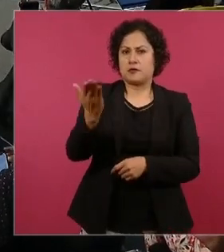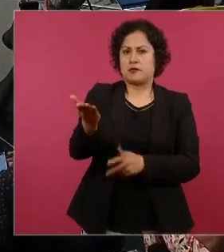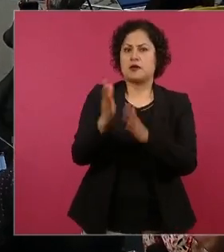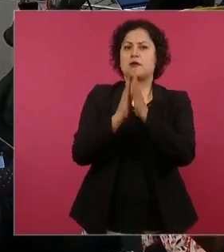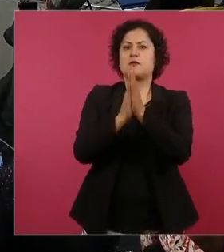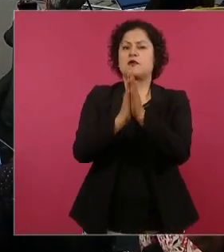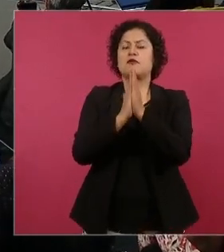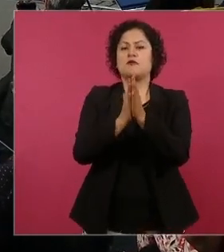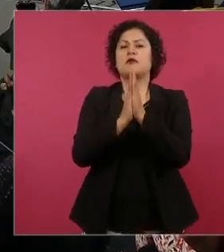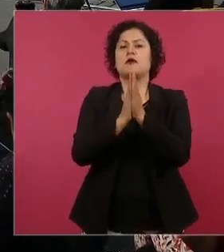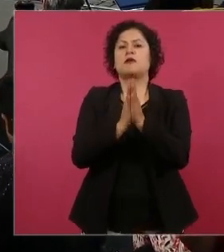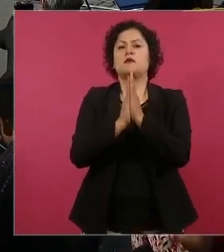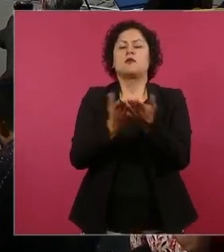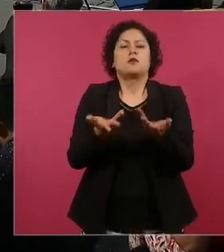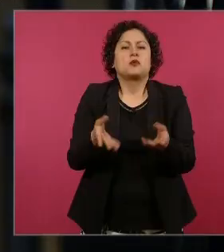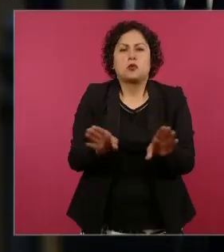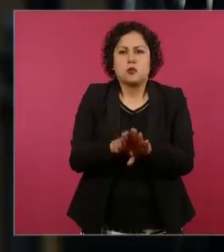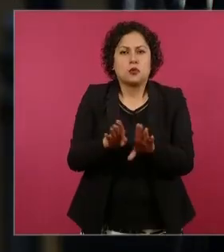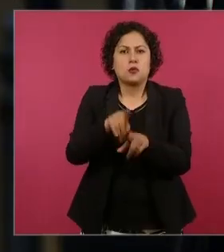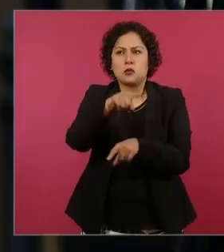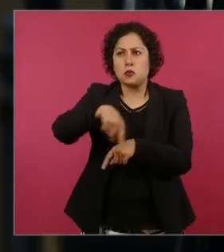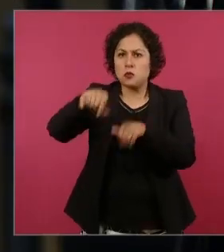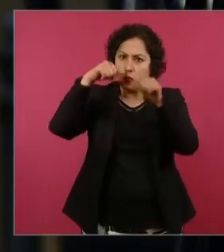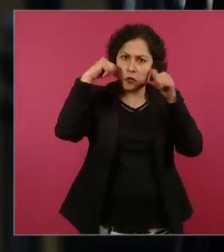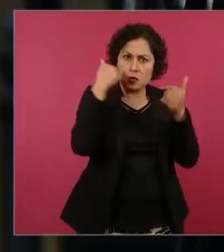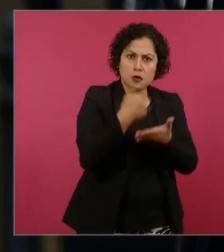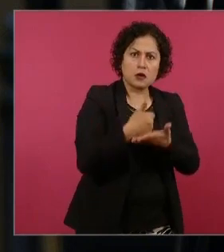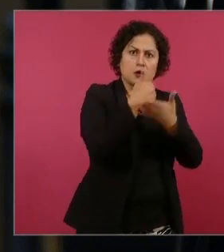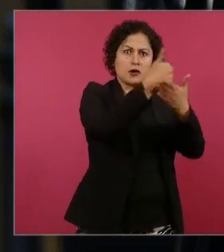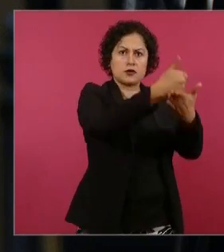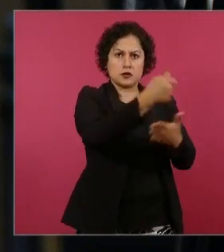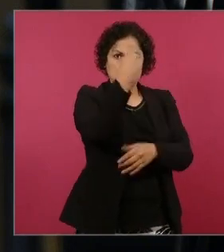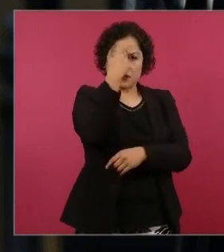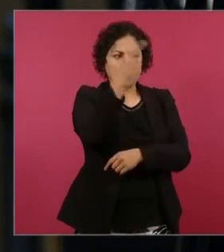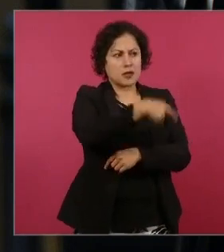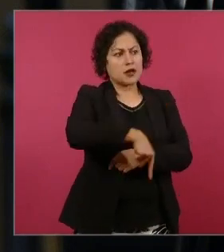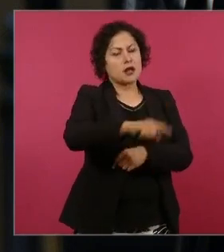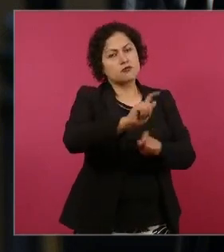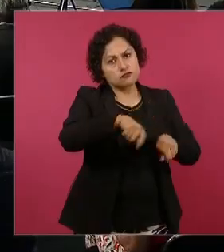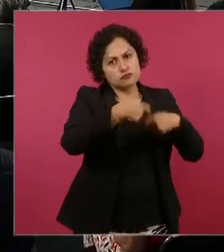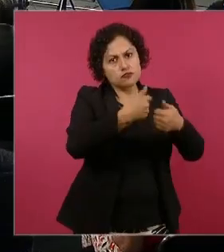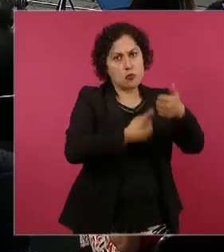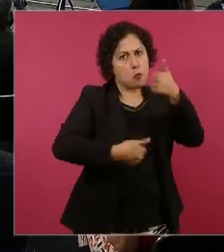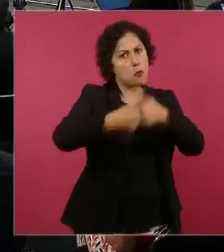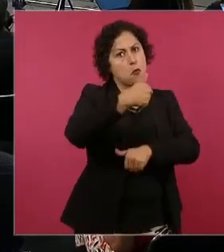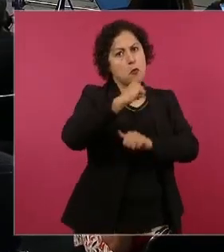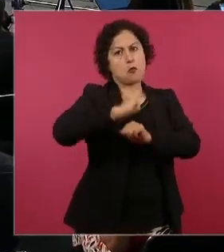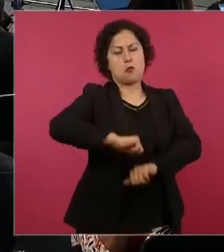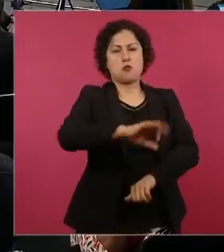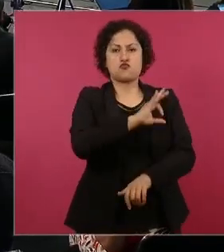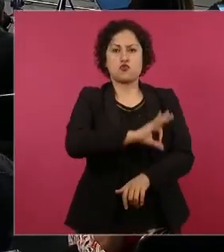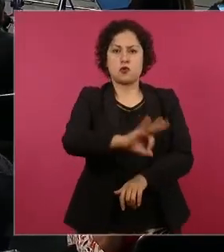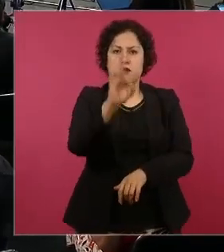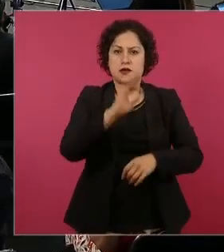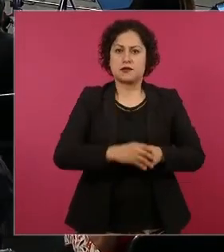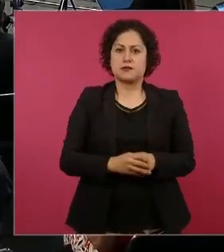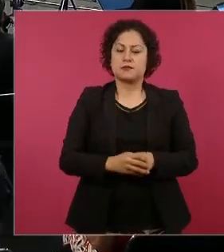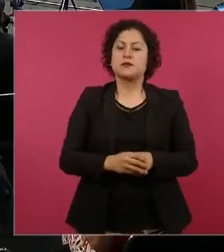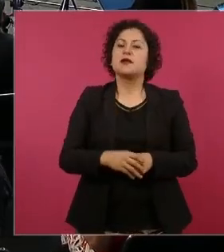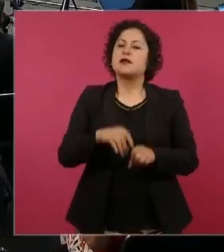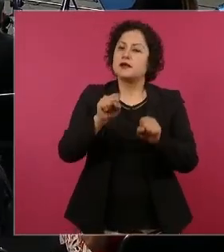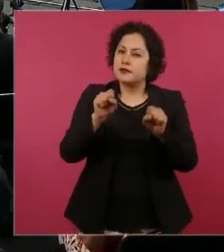de qué manera se podría ayudarlos para que se vayan con algún grado. Y también de las